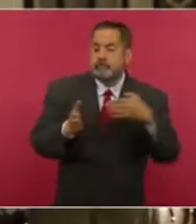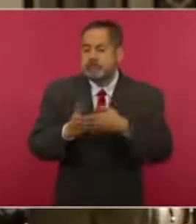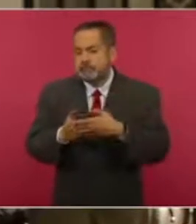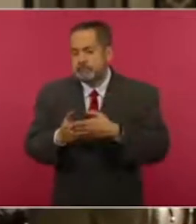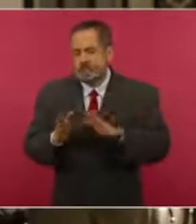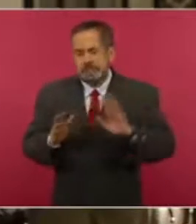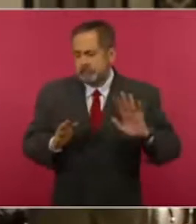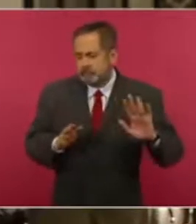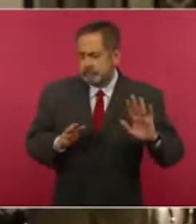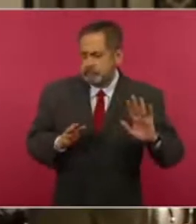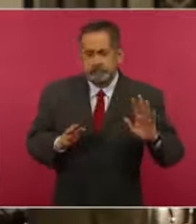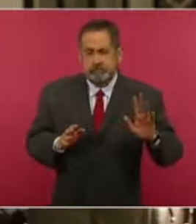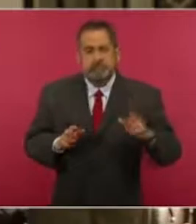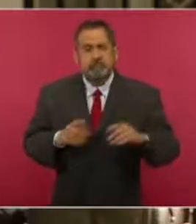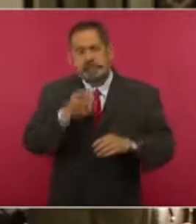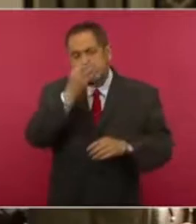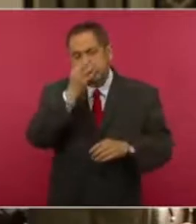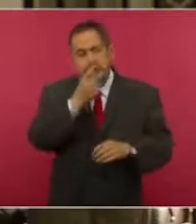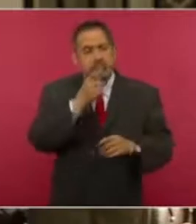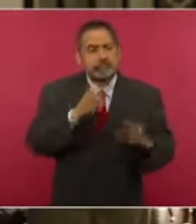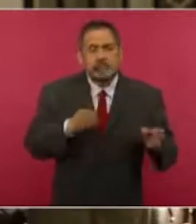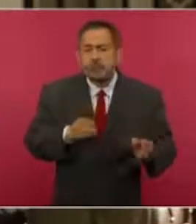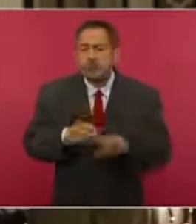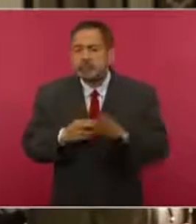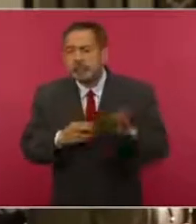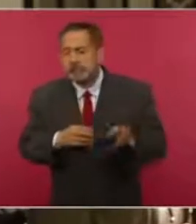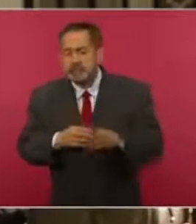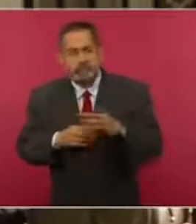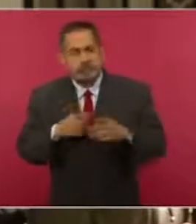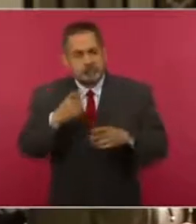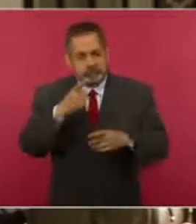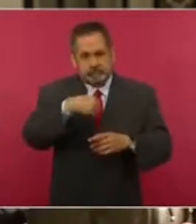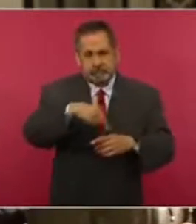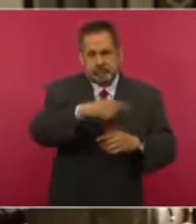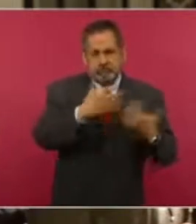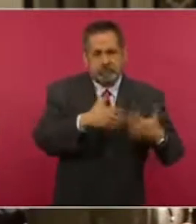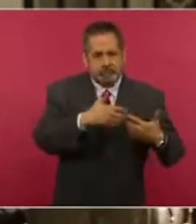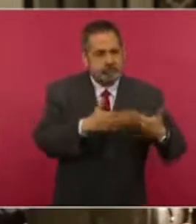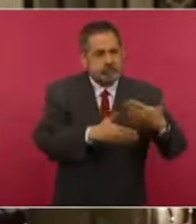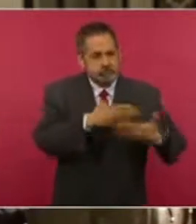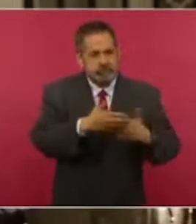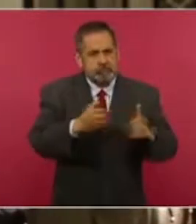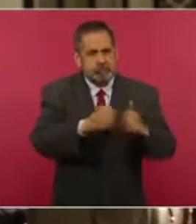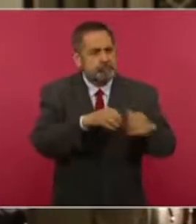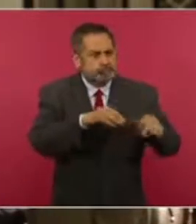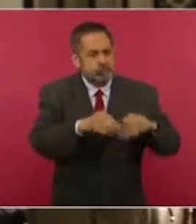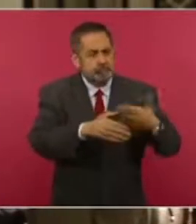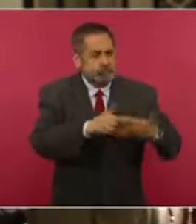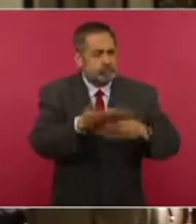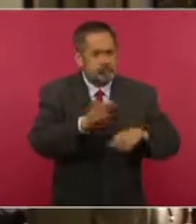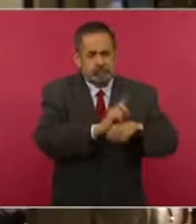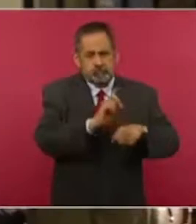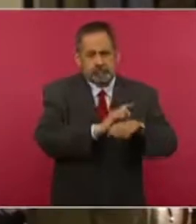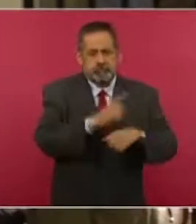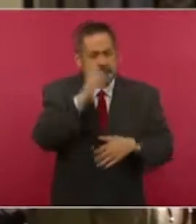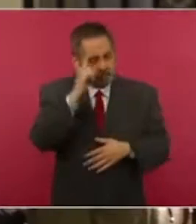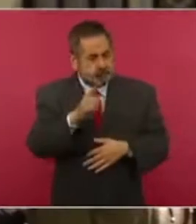goteo, dejando pasar solo las necesarias para que continúen la empresa con los trabajos diarios,